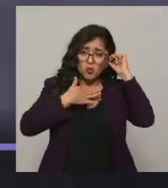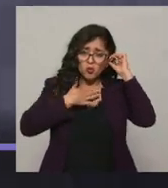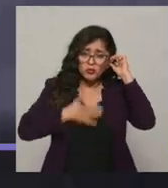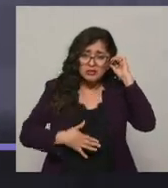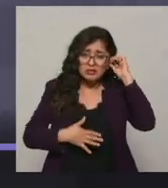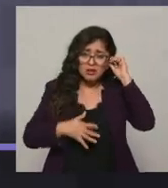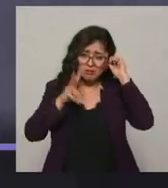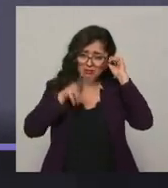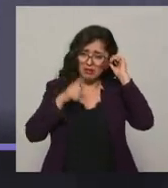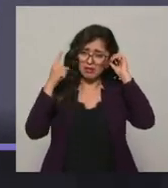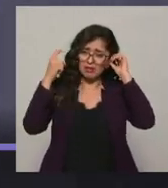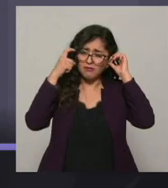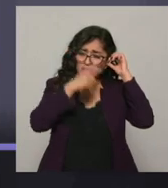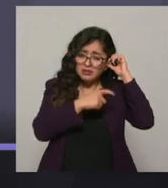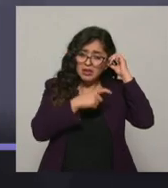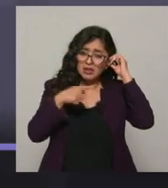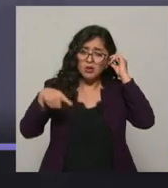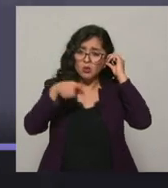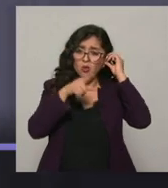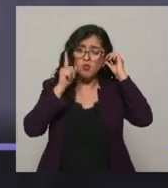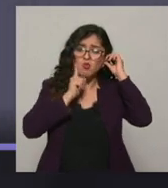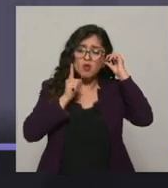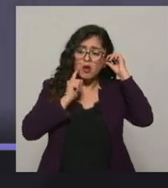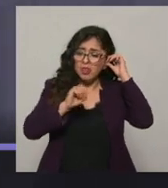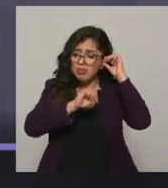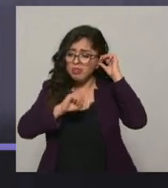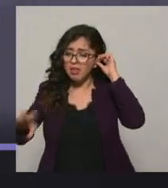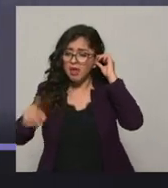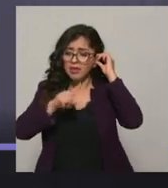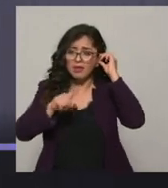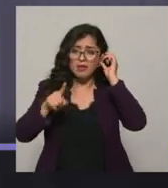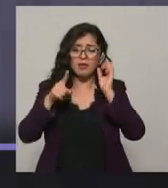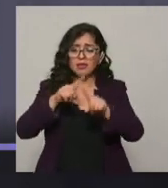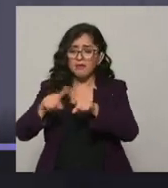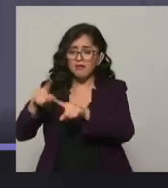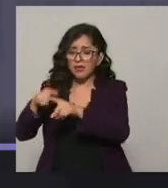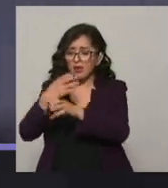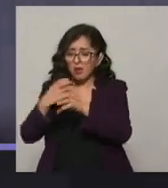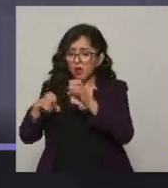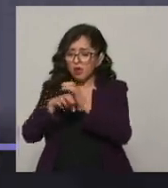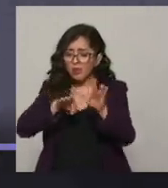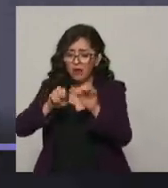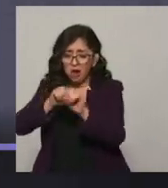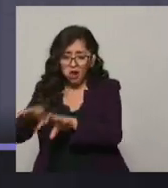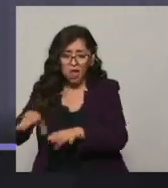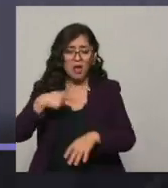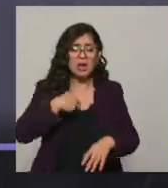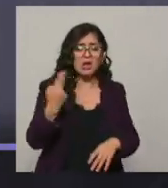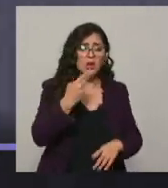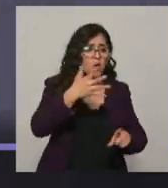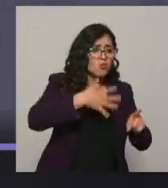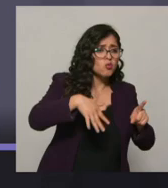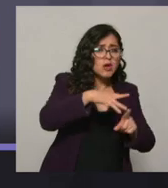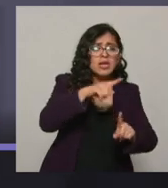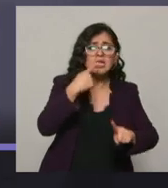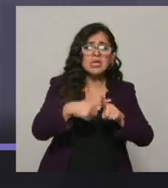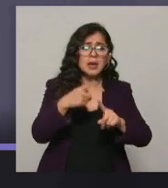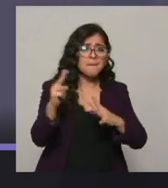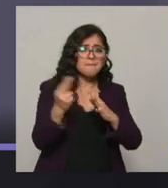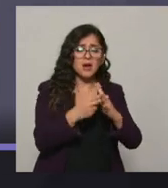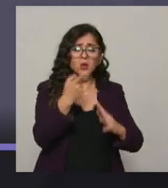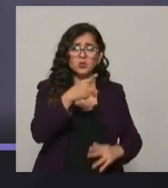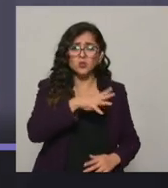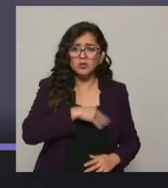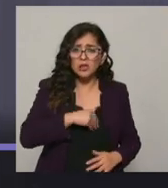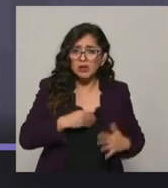dejar todo por buscar a los asesinos de sus hijas, ¿no? Y entonces yo coincido, no sé cómo sea